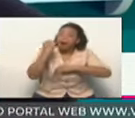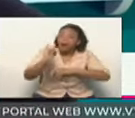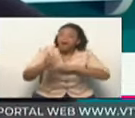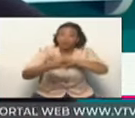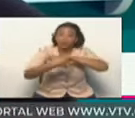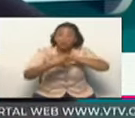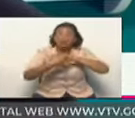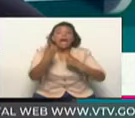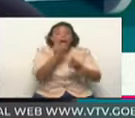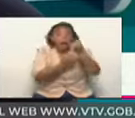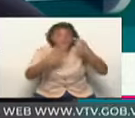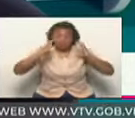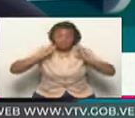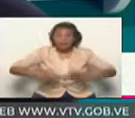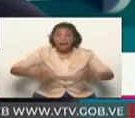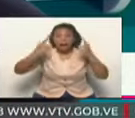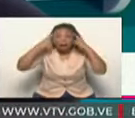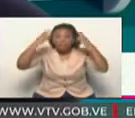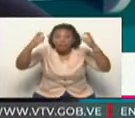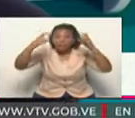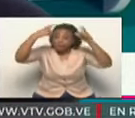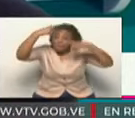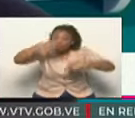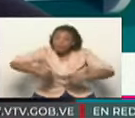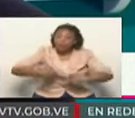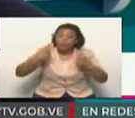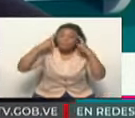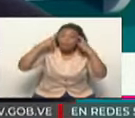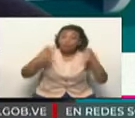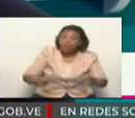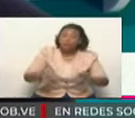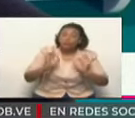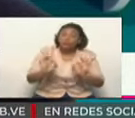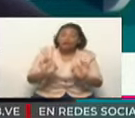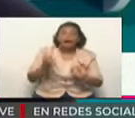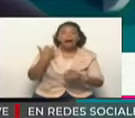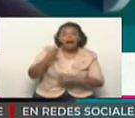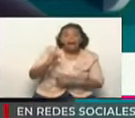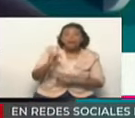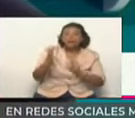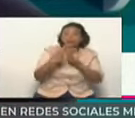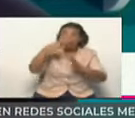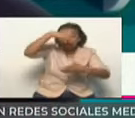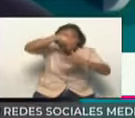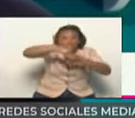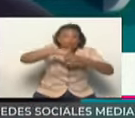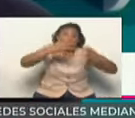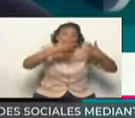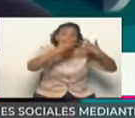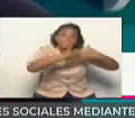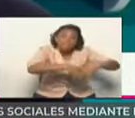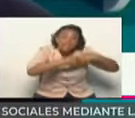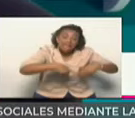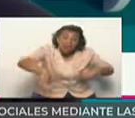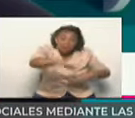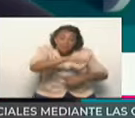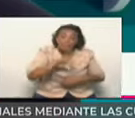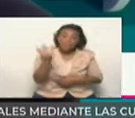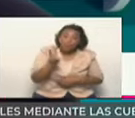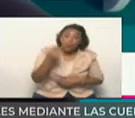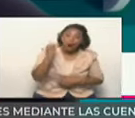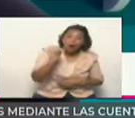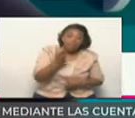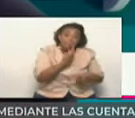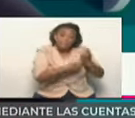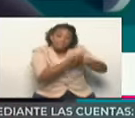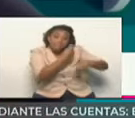el capital humano. Y lo más importante, tenemos el mercado interno. Nosotros estamos